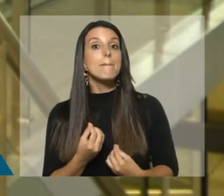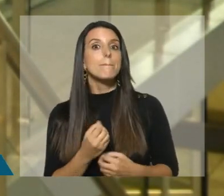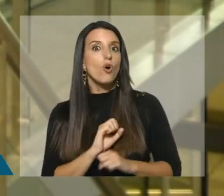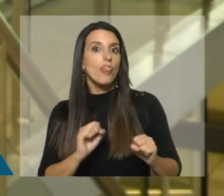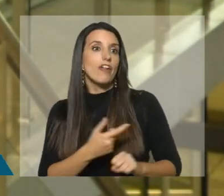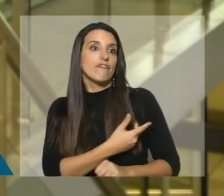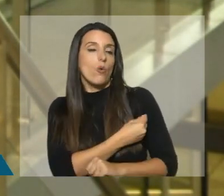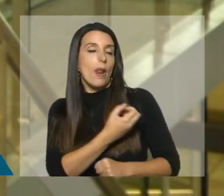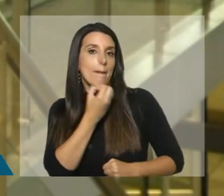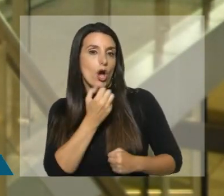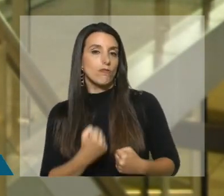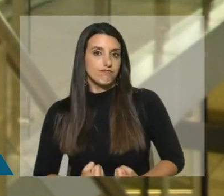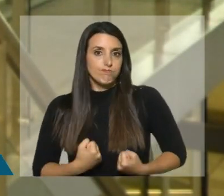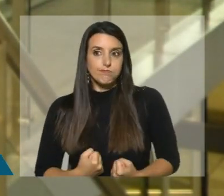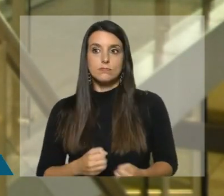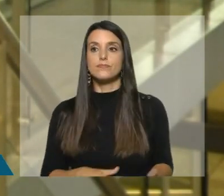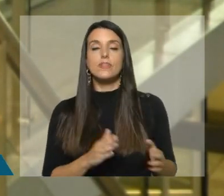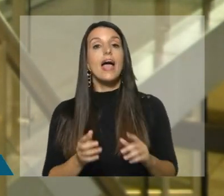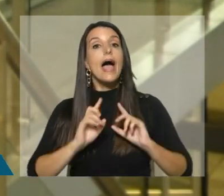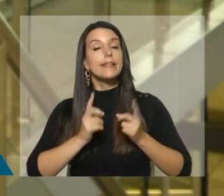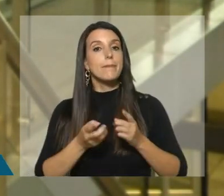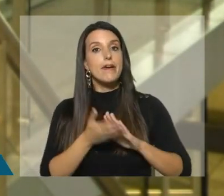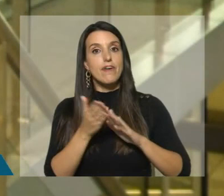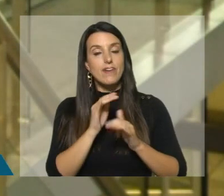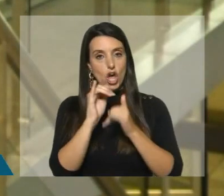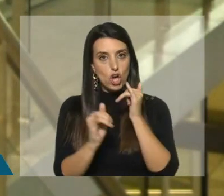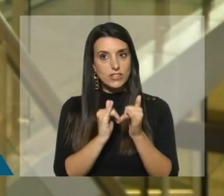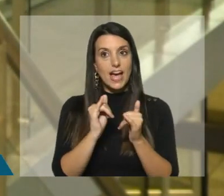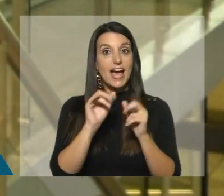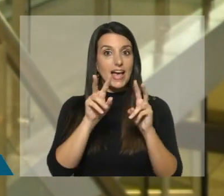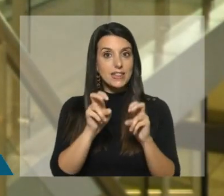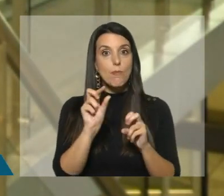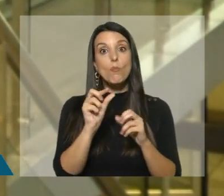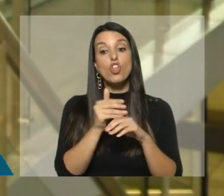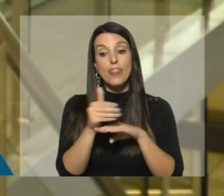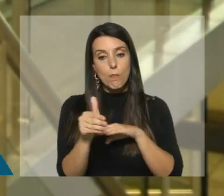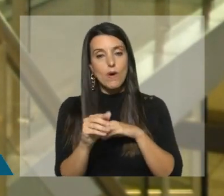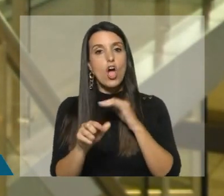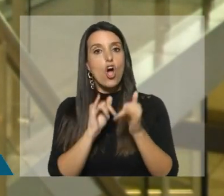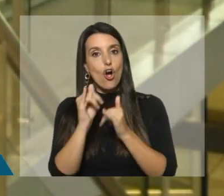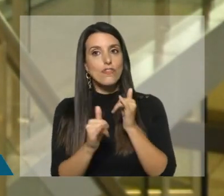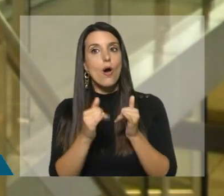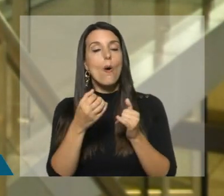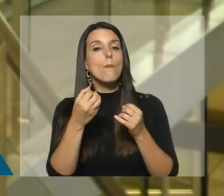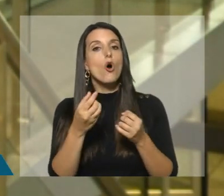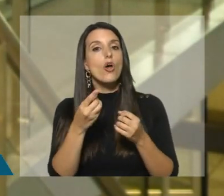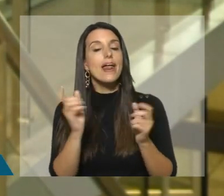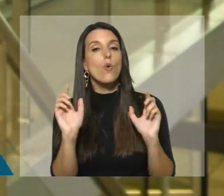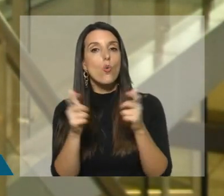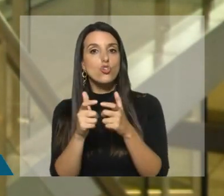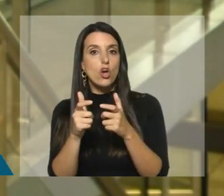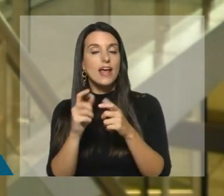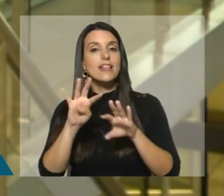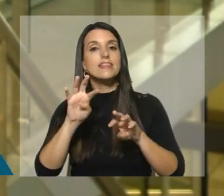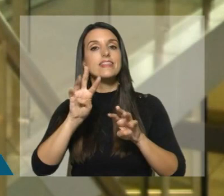mantener la inmunidad. También vamos a hablar sobre estos temas un poquito más adelante cuando abordemos una reunión del